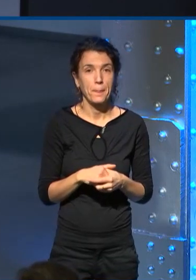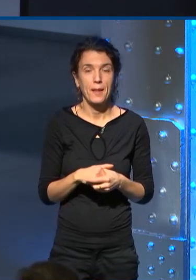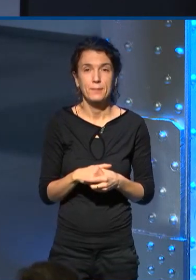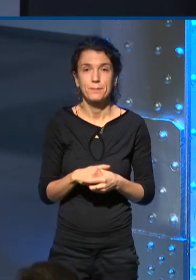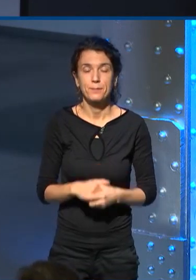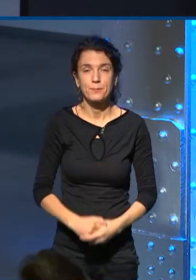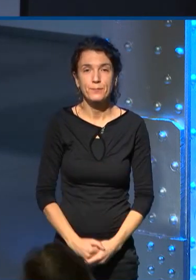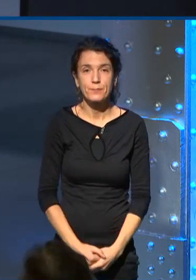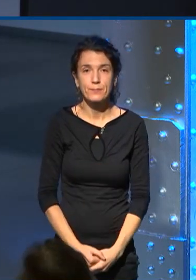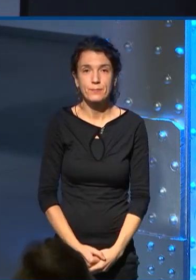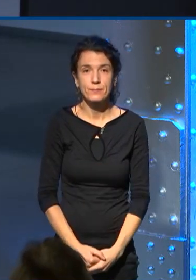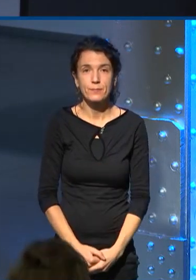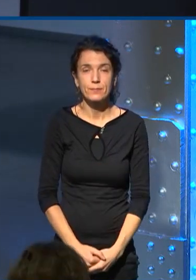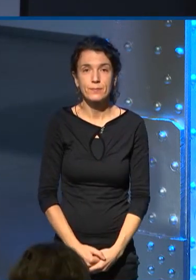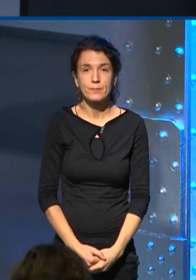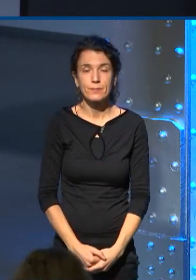pueden subir la música.